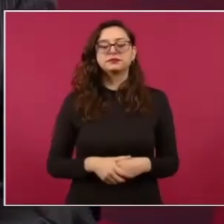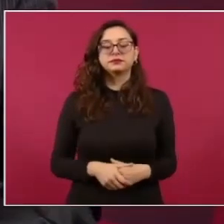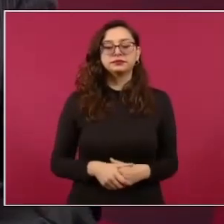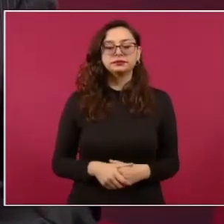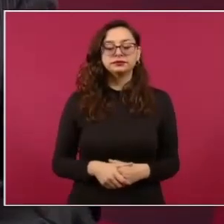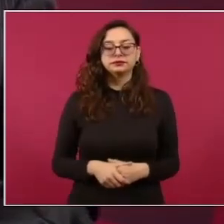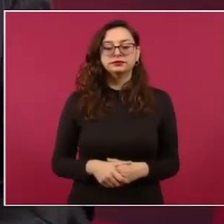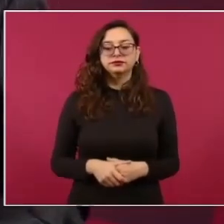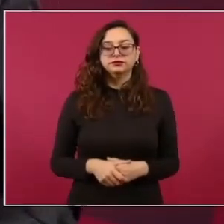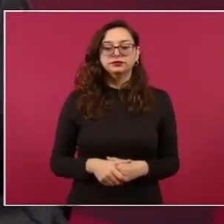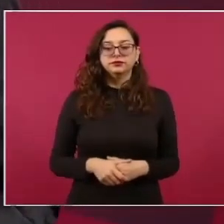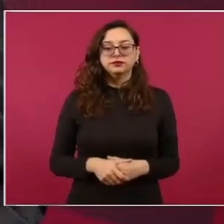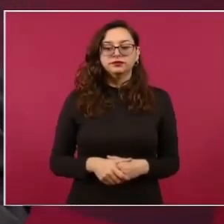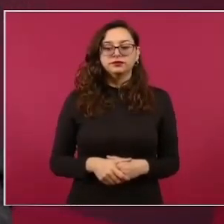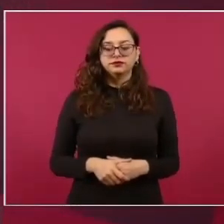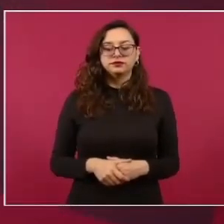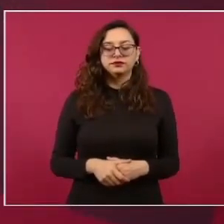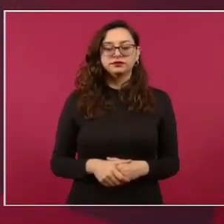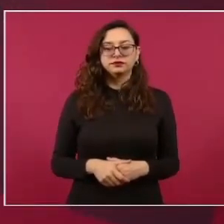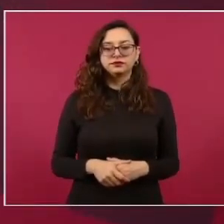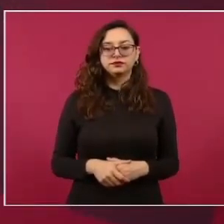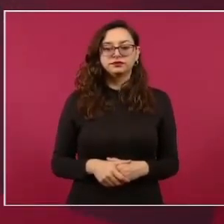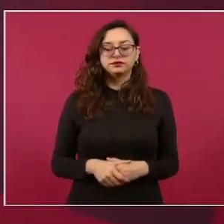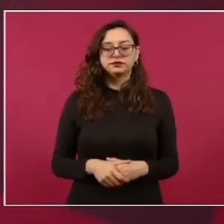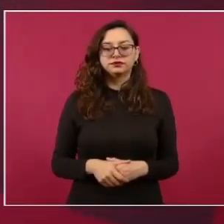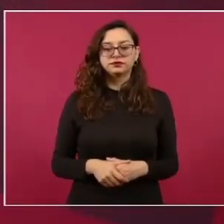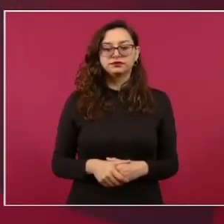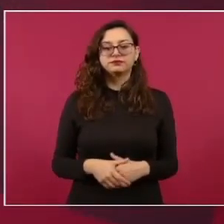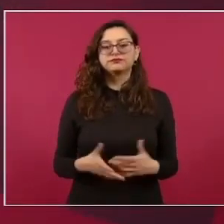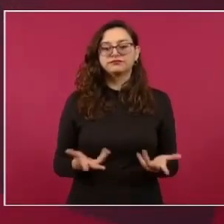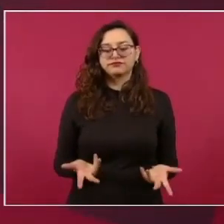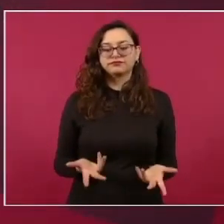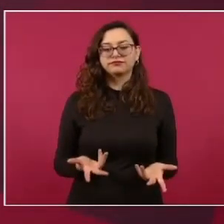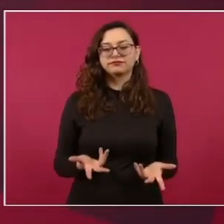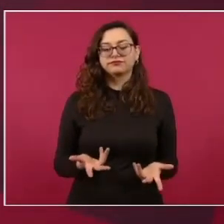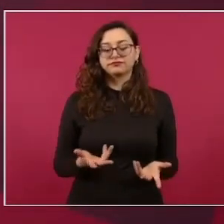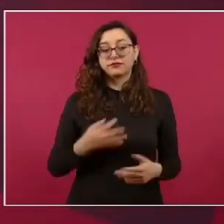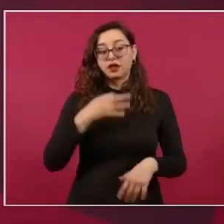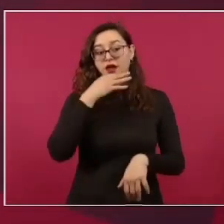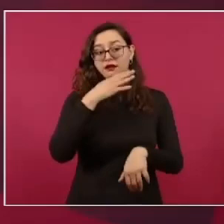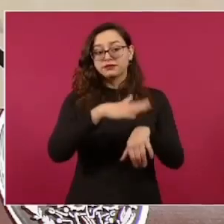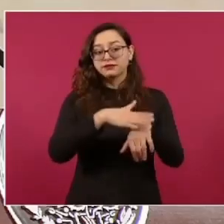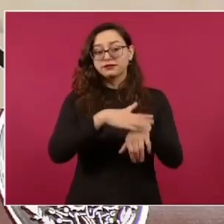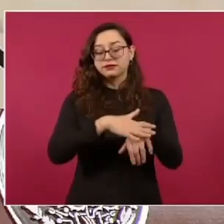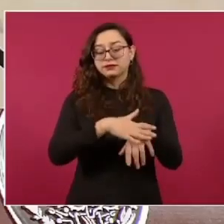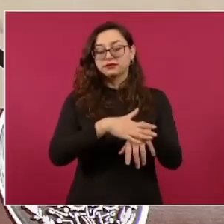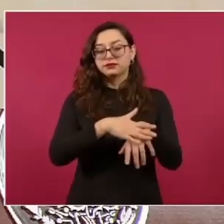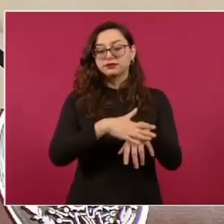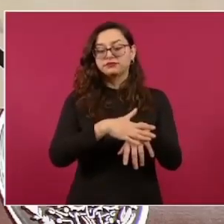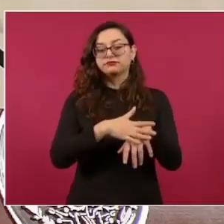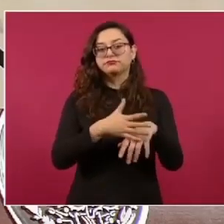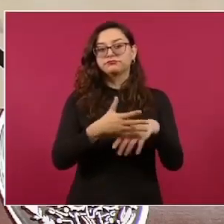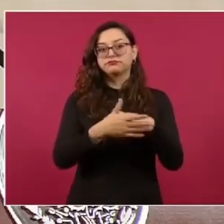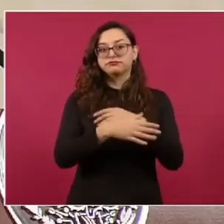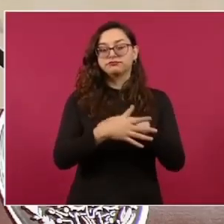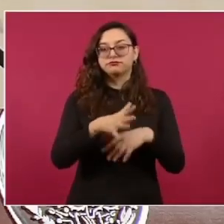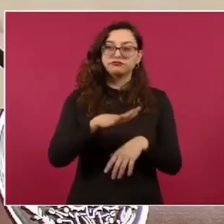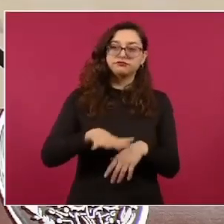Social, y poder informarle a los